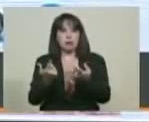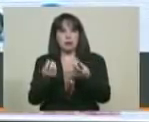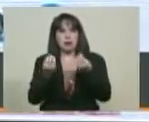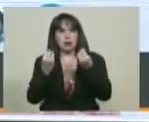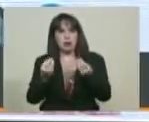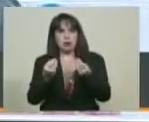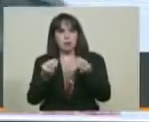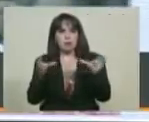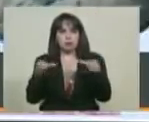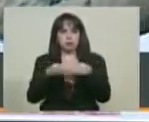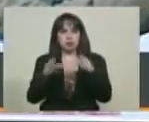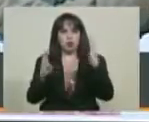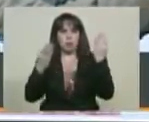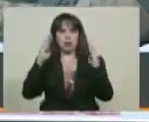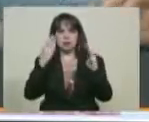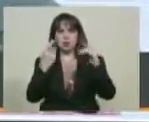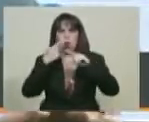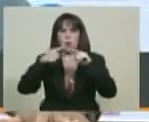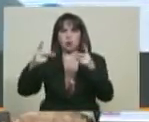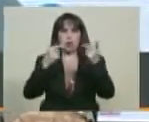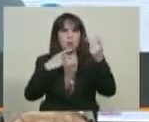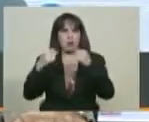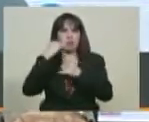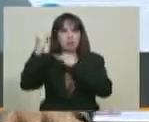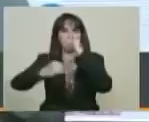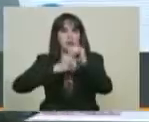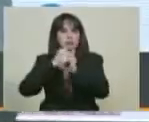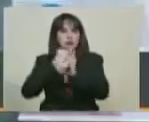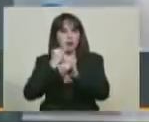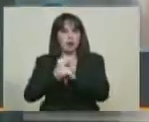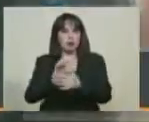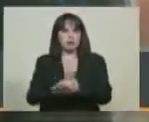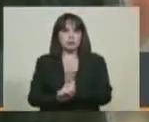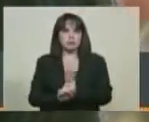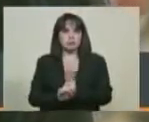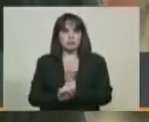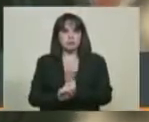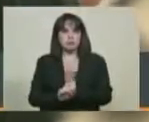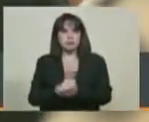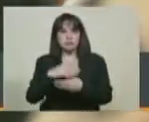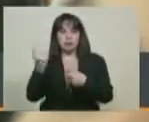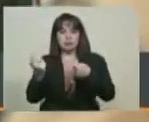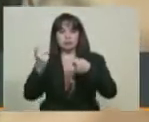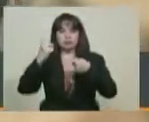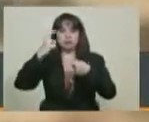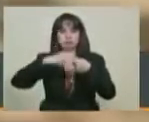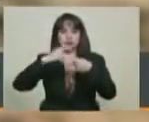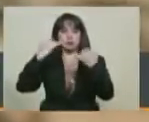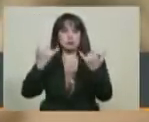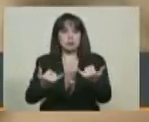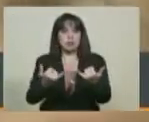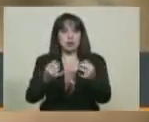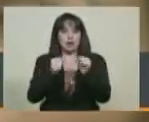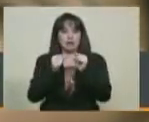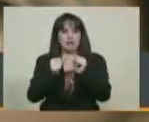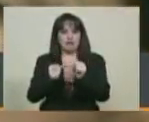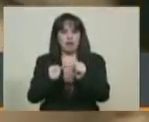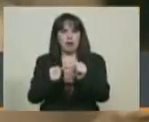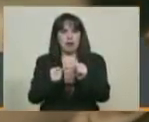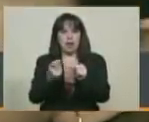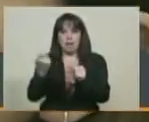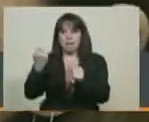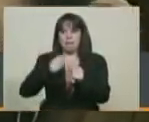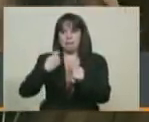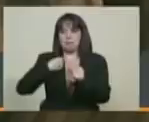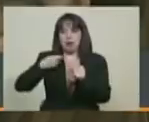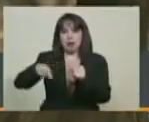vista de su comparación con las monedas internacionales. Y vamos a anclar y a fijar los salarios y el